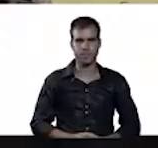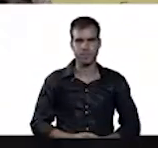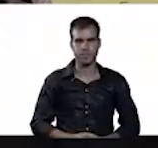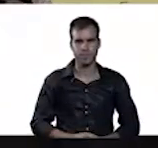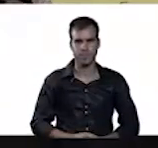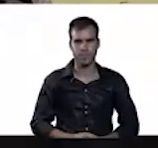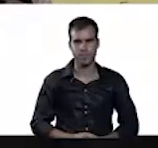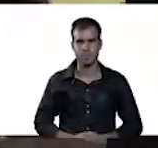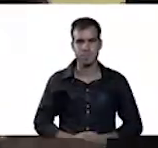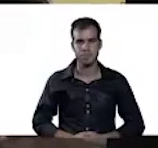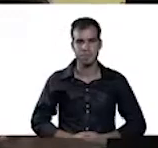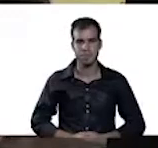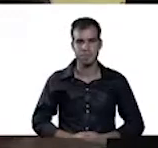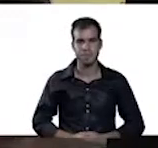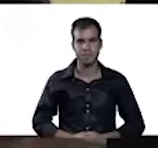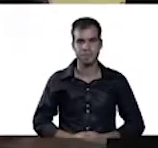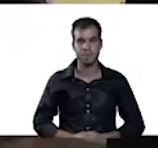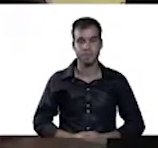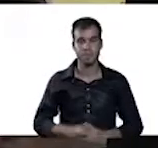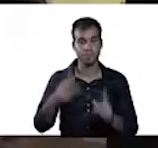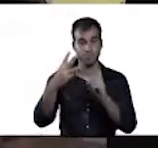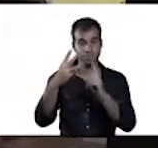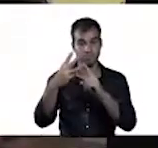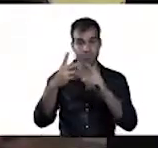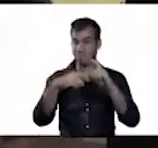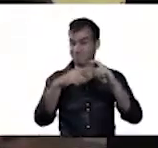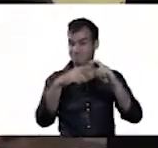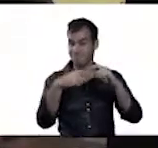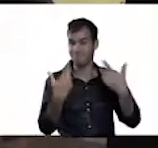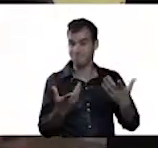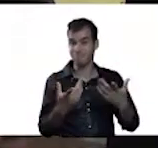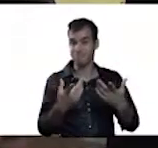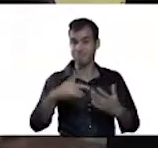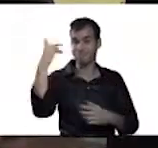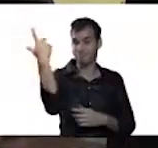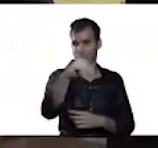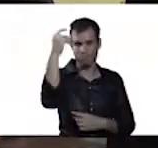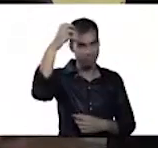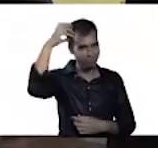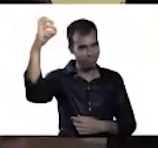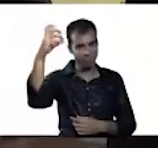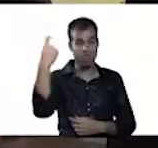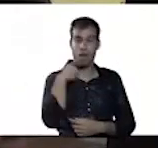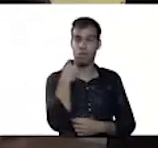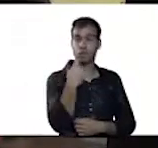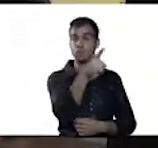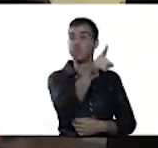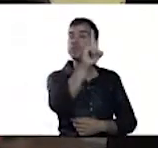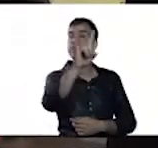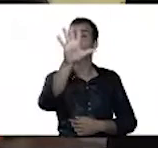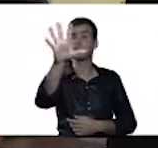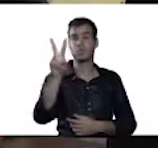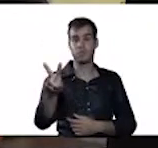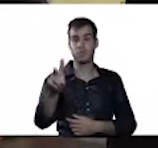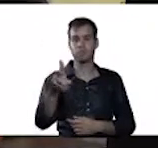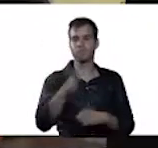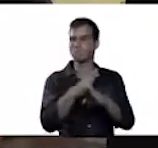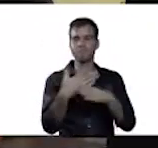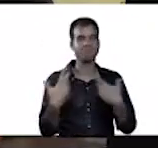Chivas. El tercer contenido es el referido al golpe de Estado de 1952 y su